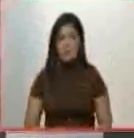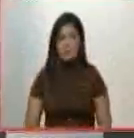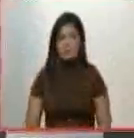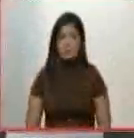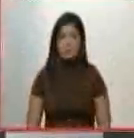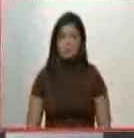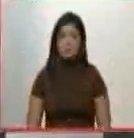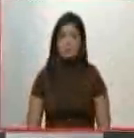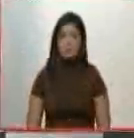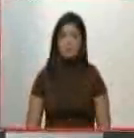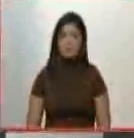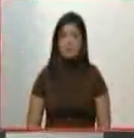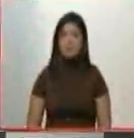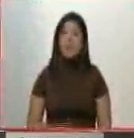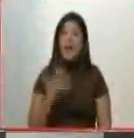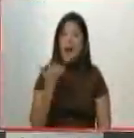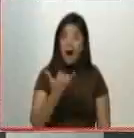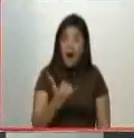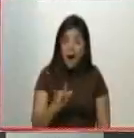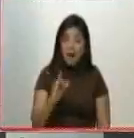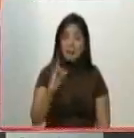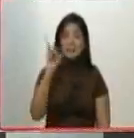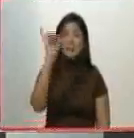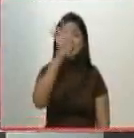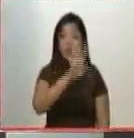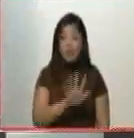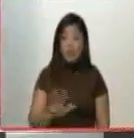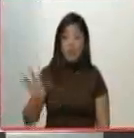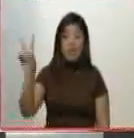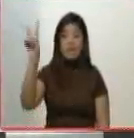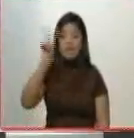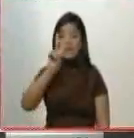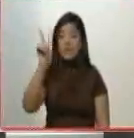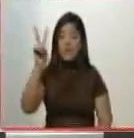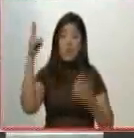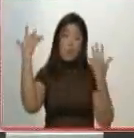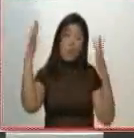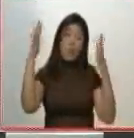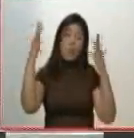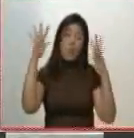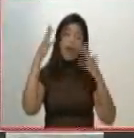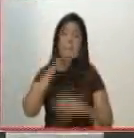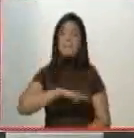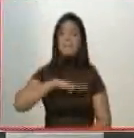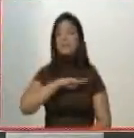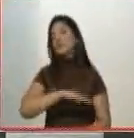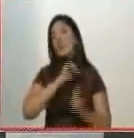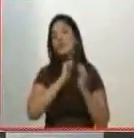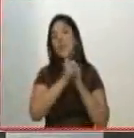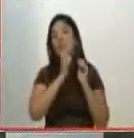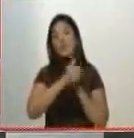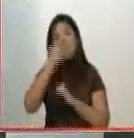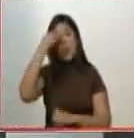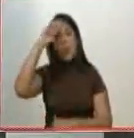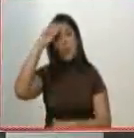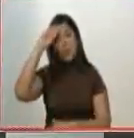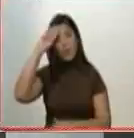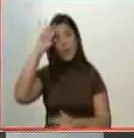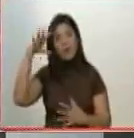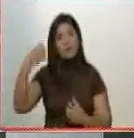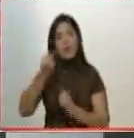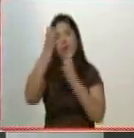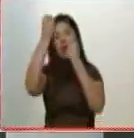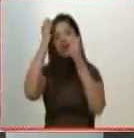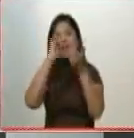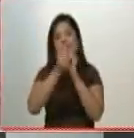que llega hasta el último rincón. Un aplauso para la misión deportiva cubana, glorias del